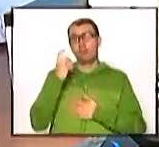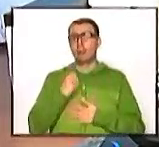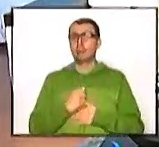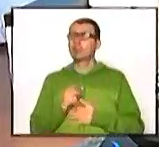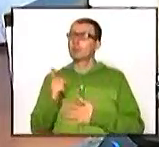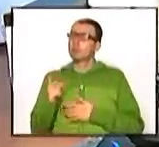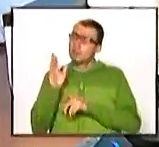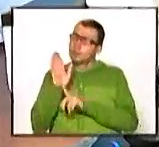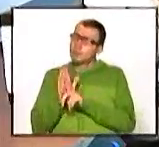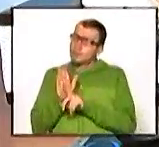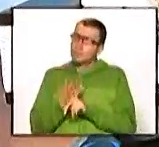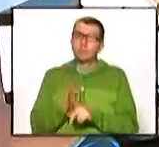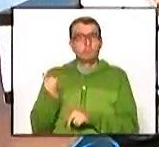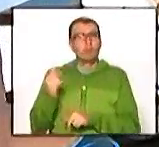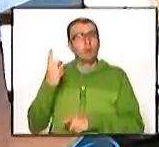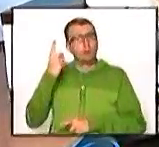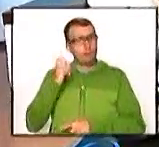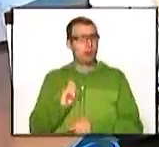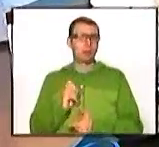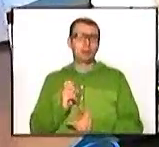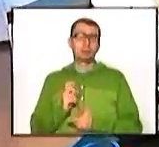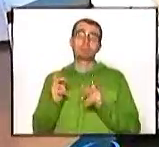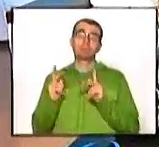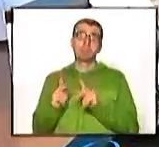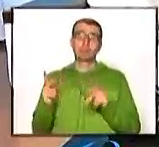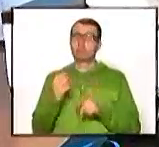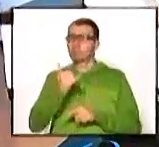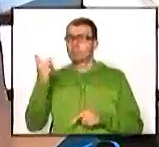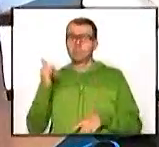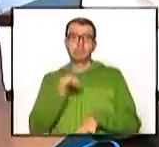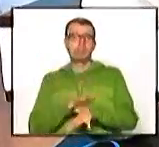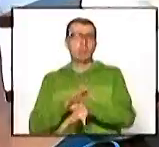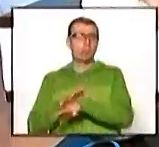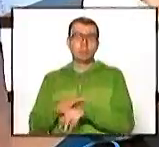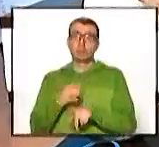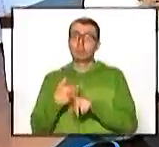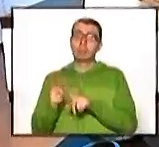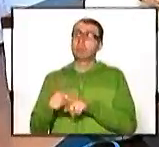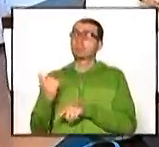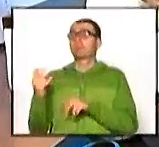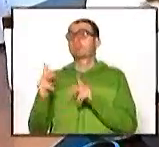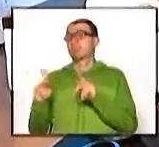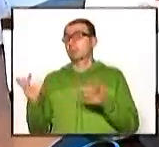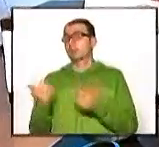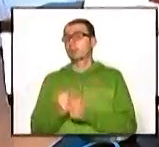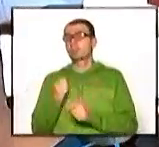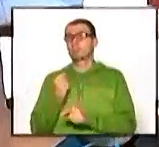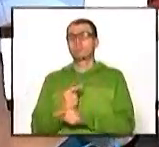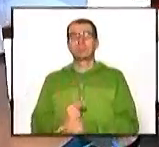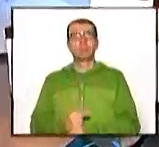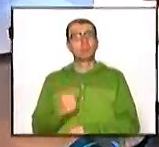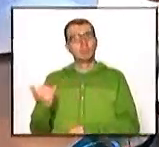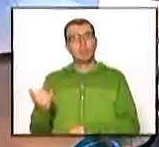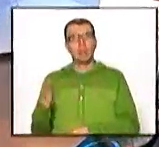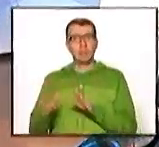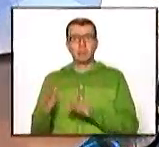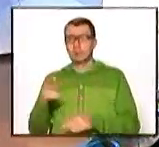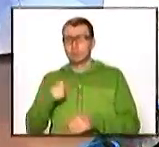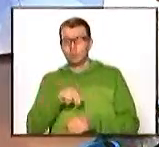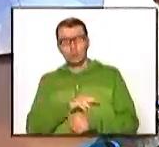humano en la medicina regularmente hacia todos los pacientes y la gente. Que bien maltratados